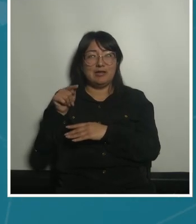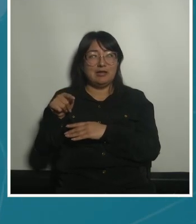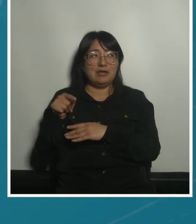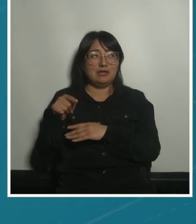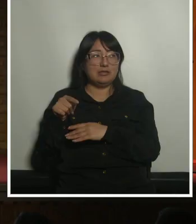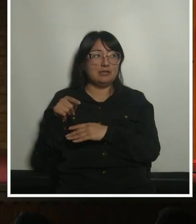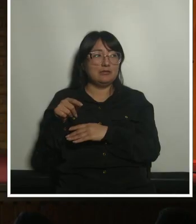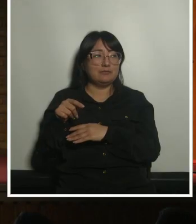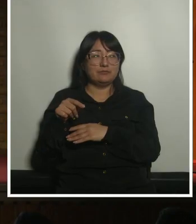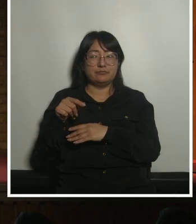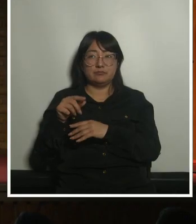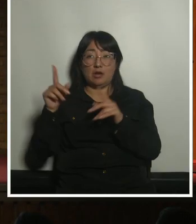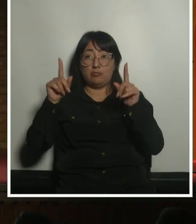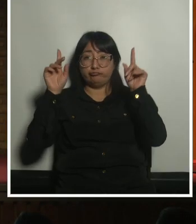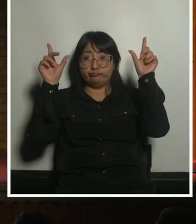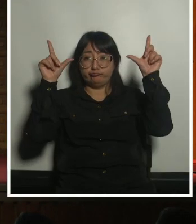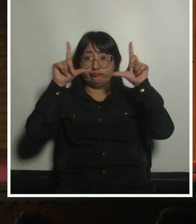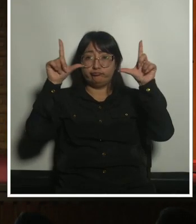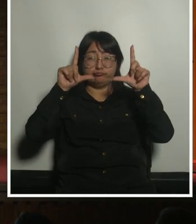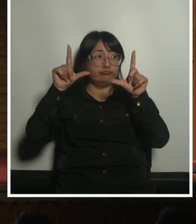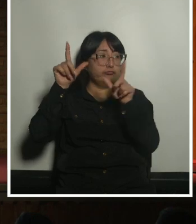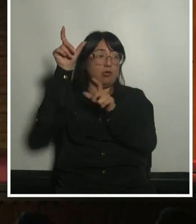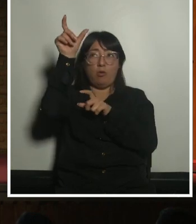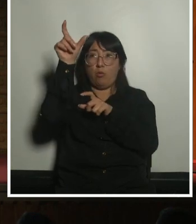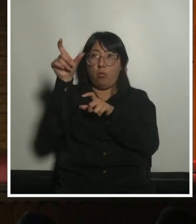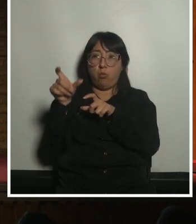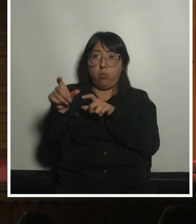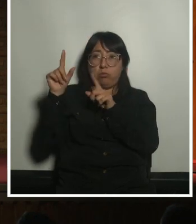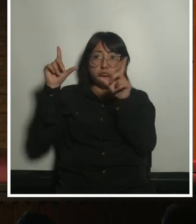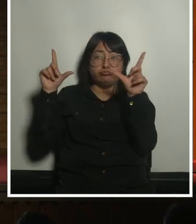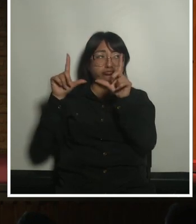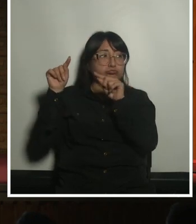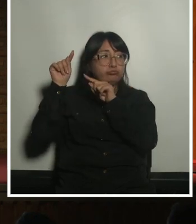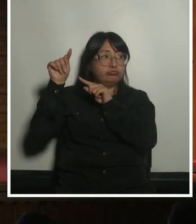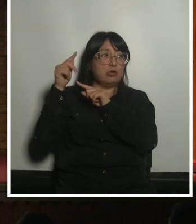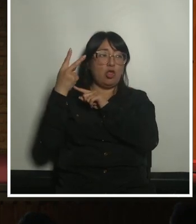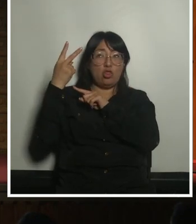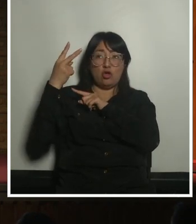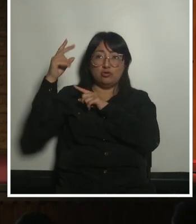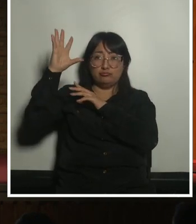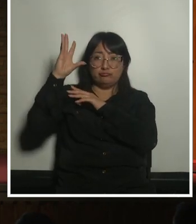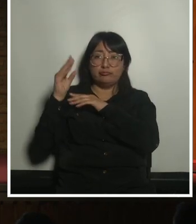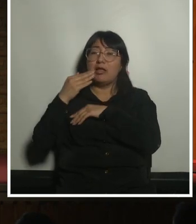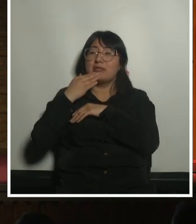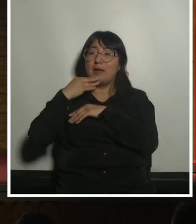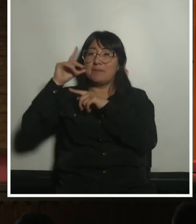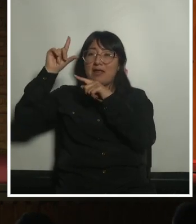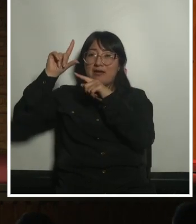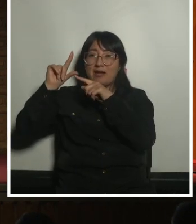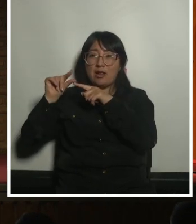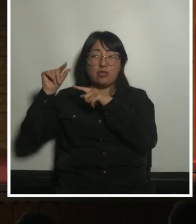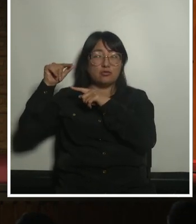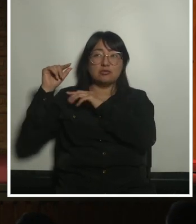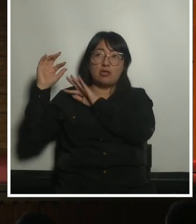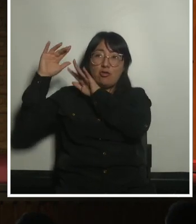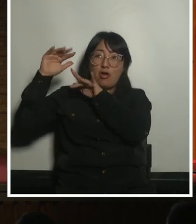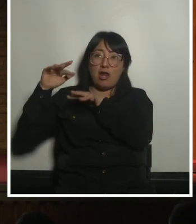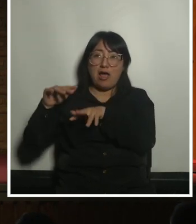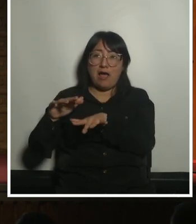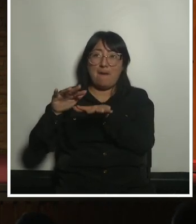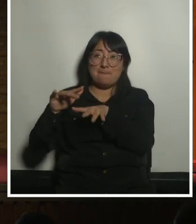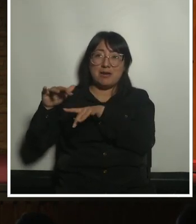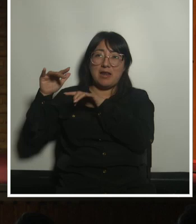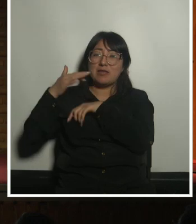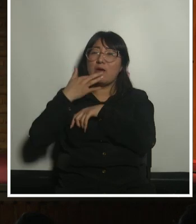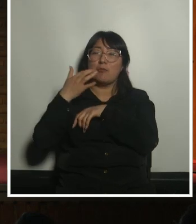antiguo estario, entre dos humedales, y ha ido reduciendo también su playa porque todas las cuencas